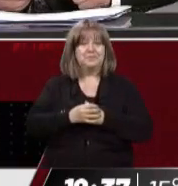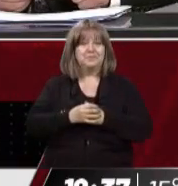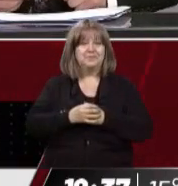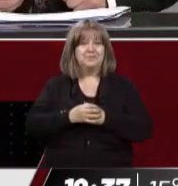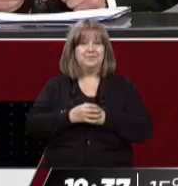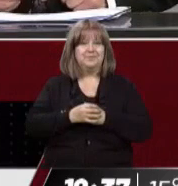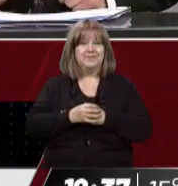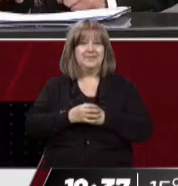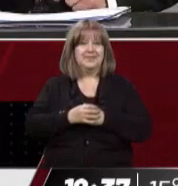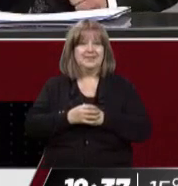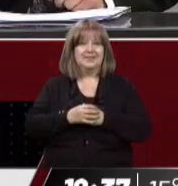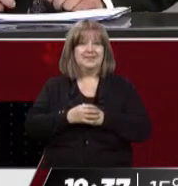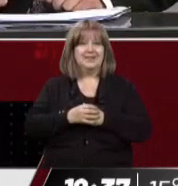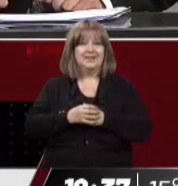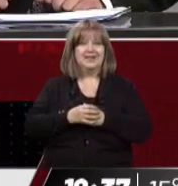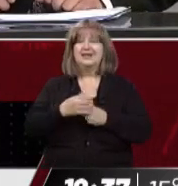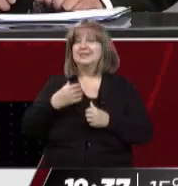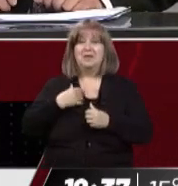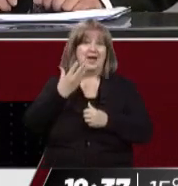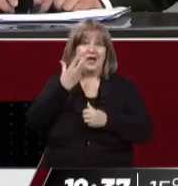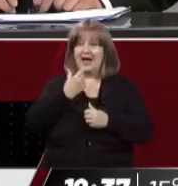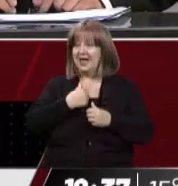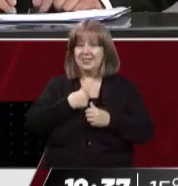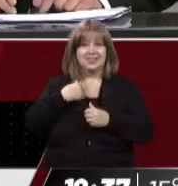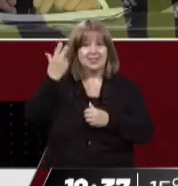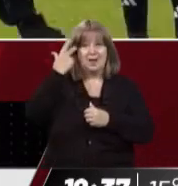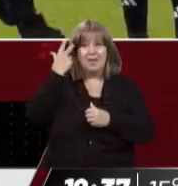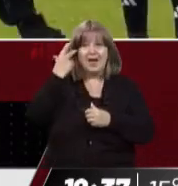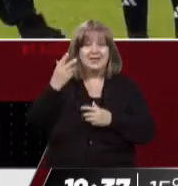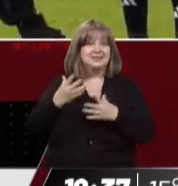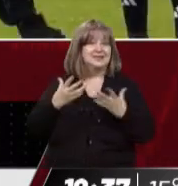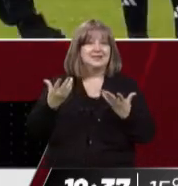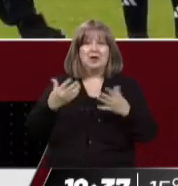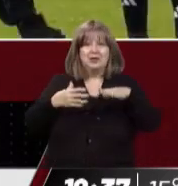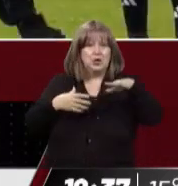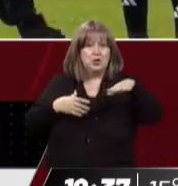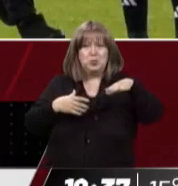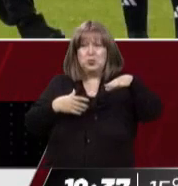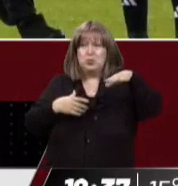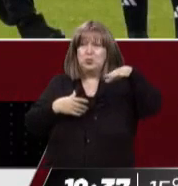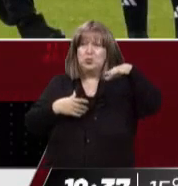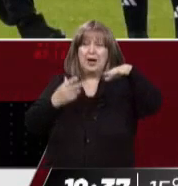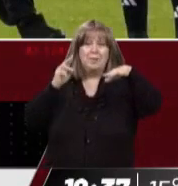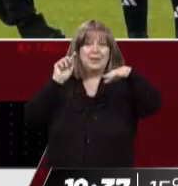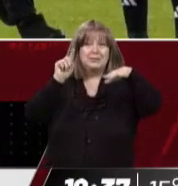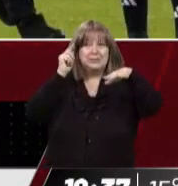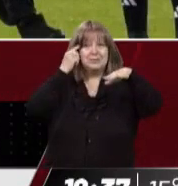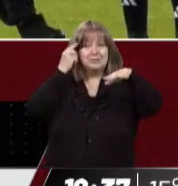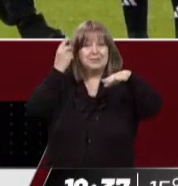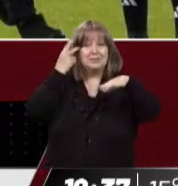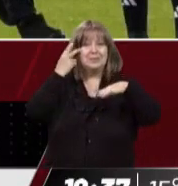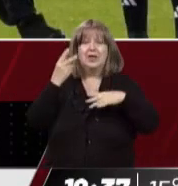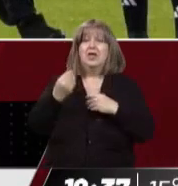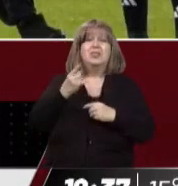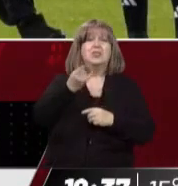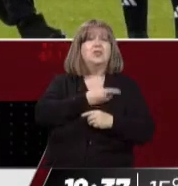Sí, obviamente, el sueño de cualquier argentino, el sueño del pibe. Kenneth, nos preguntábamos si sos mendocino o